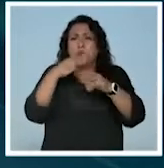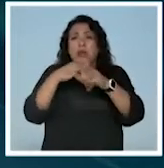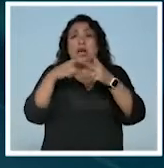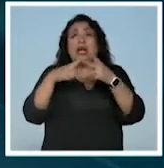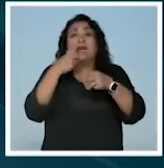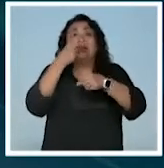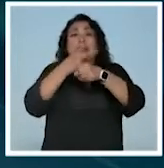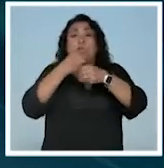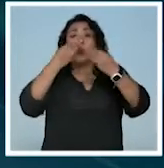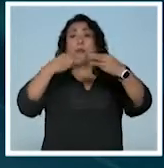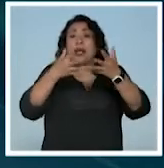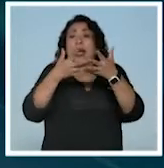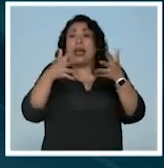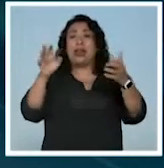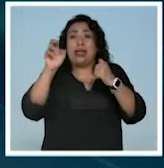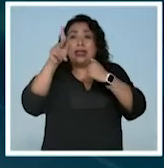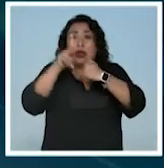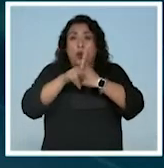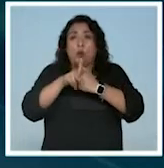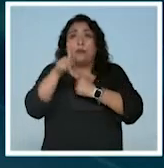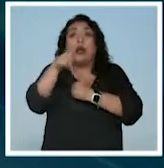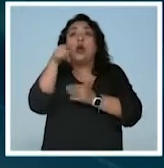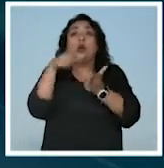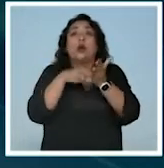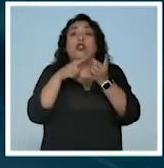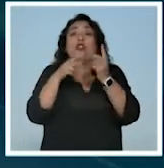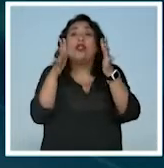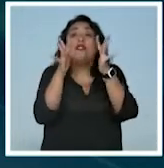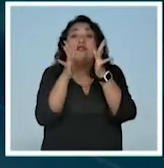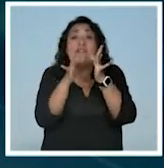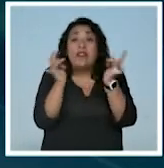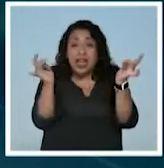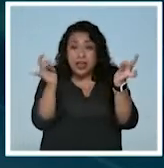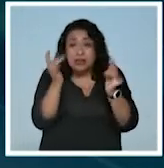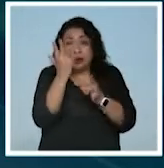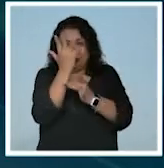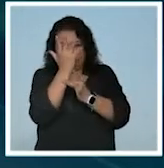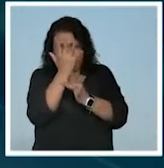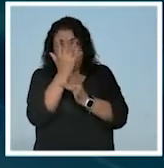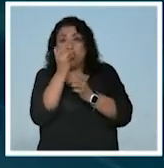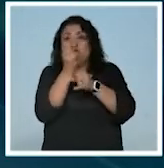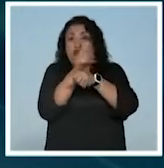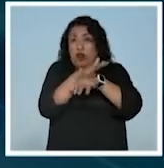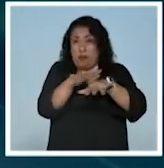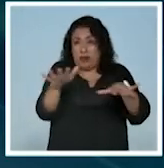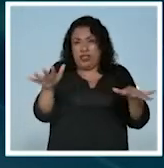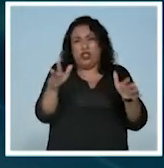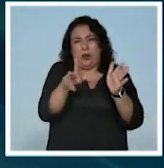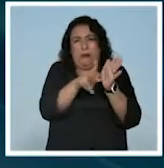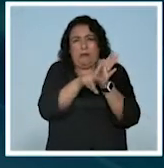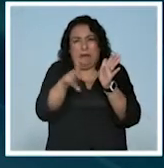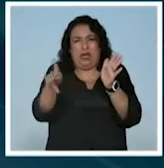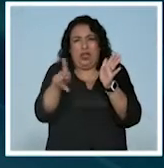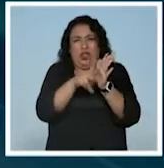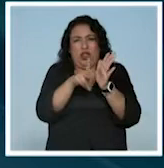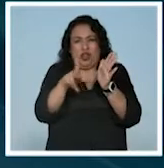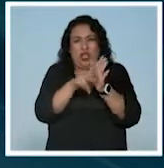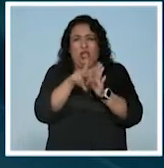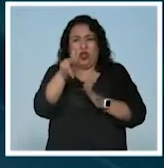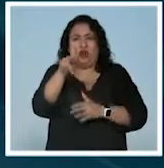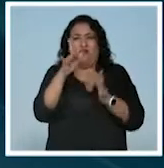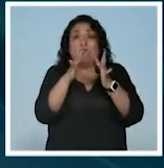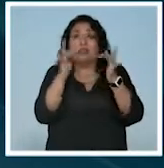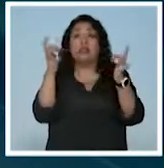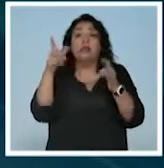segundo mercado más grande de Europa, Francia. De acuerdo con un amplio reporte del diario Franco, Le Figaro,